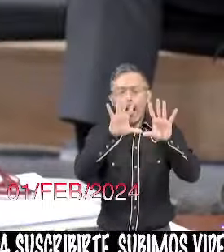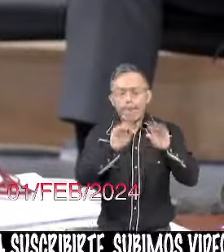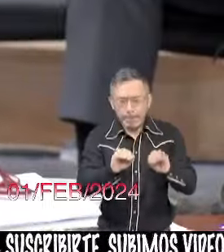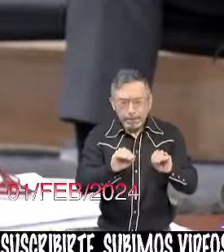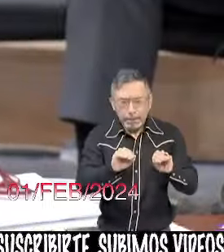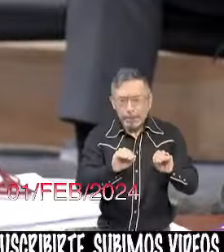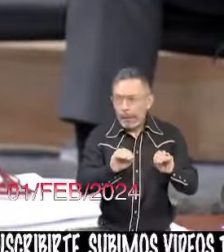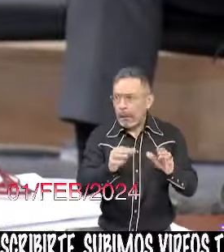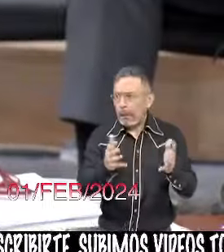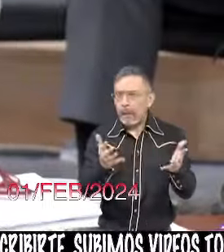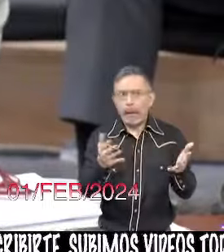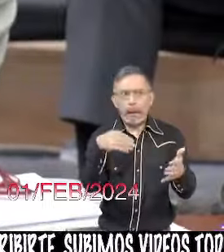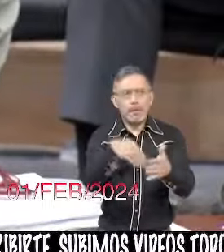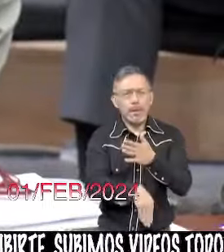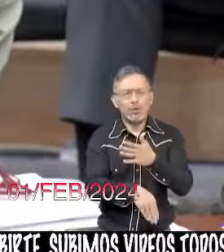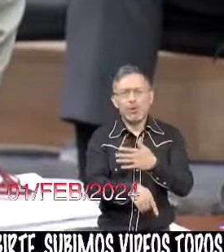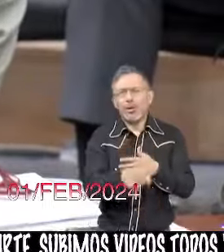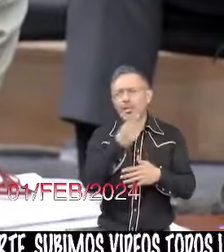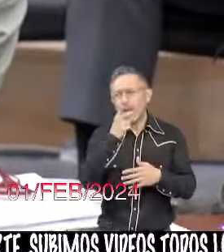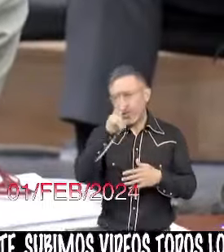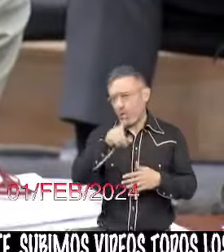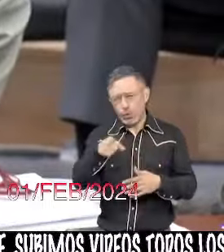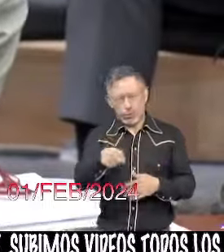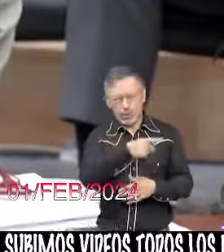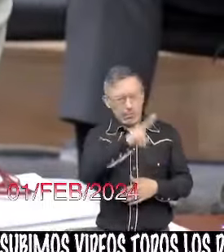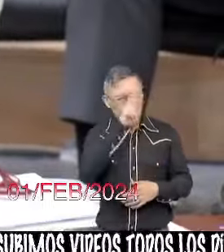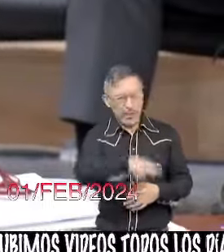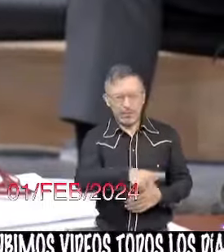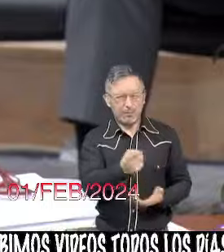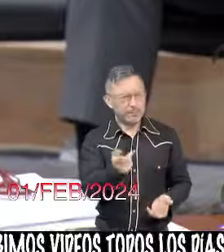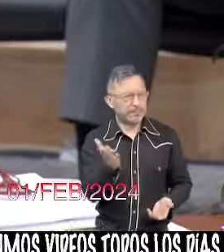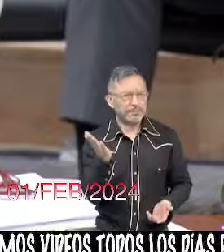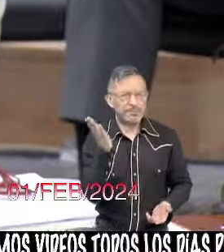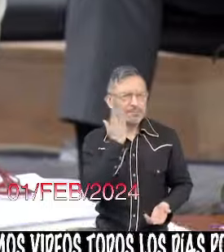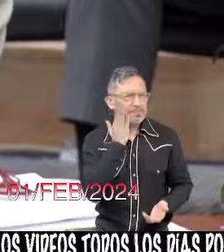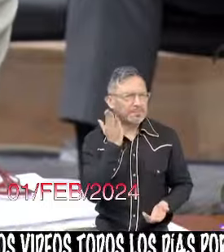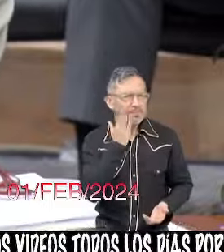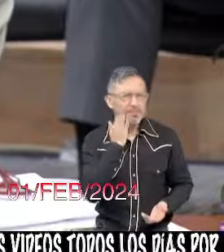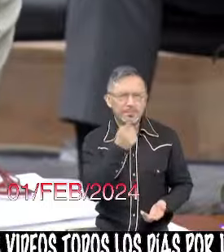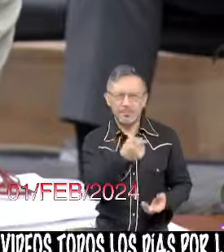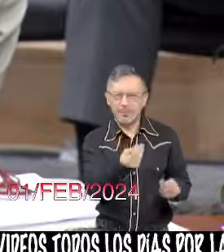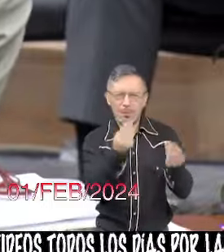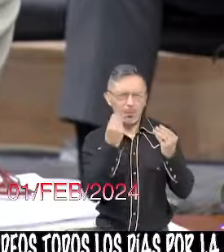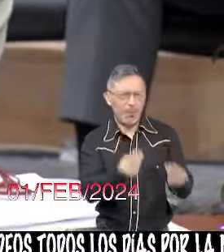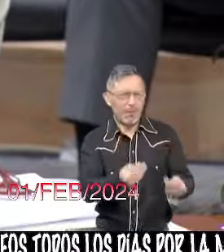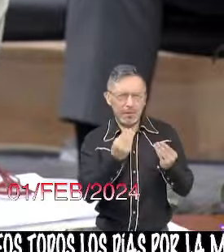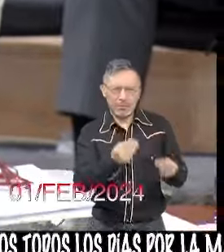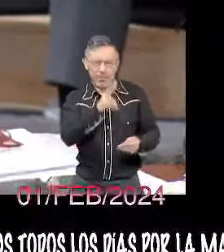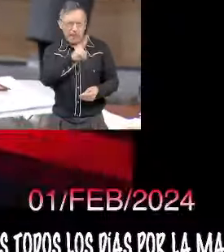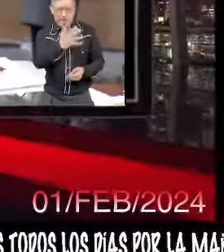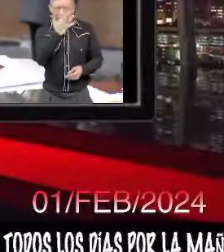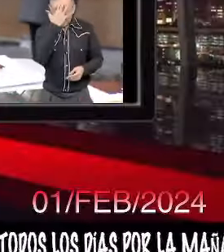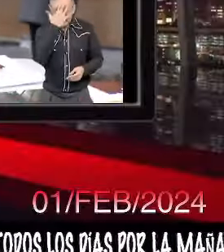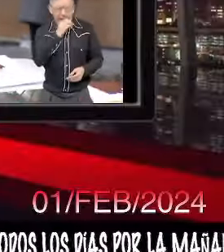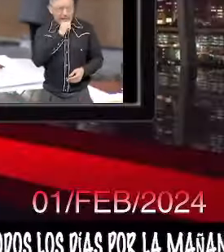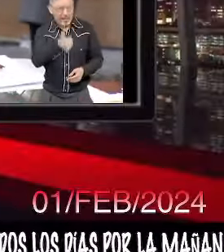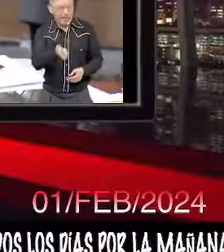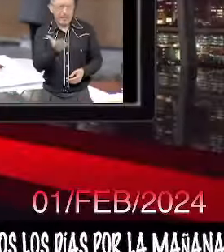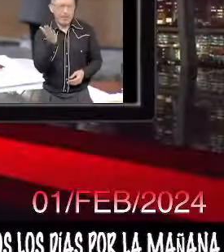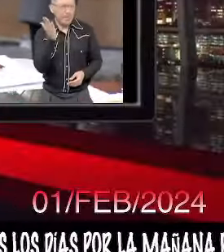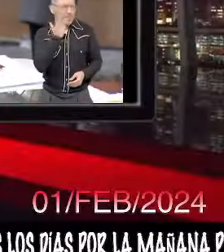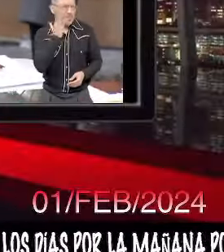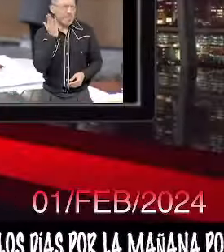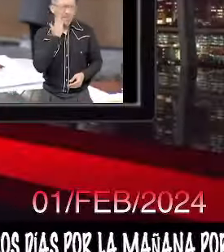dice nuestro camarada, eso es tener cara dura, pero cara dura, no fregaderas, compañeros.